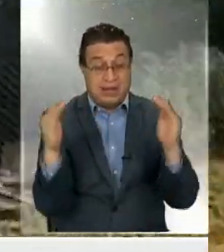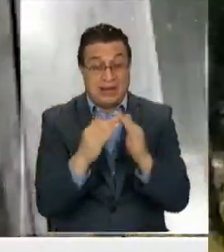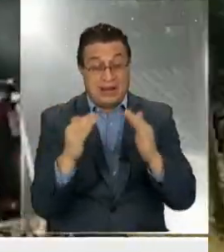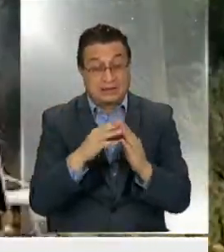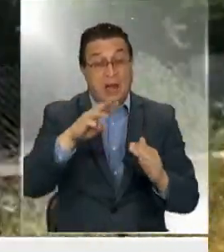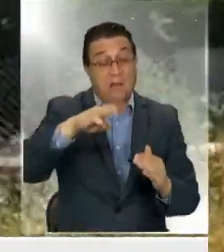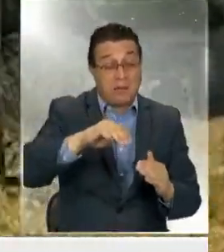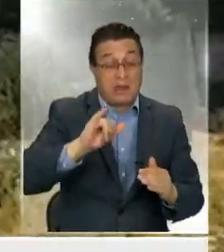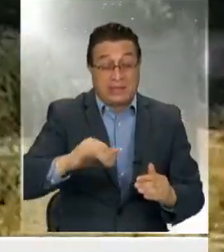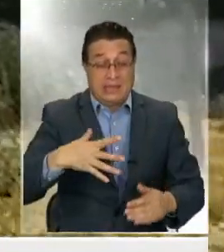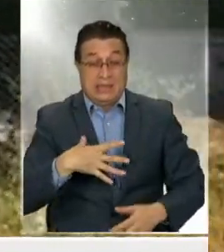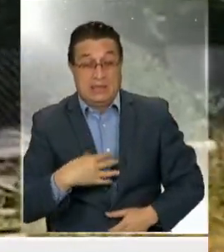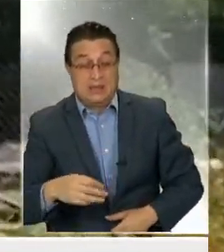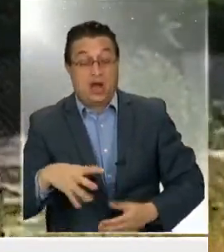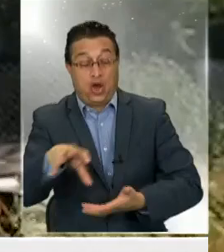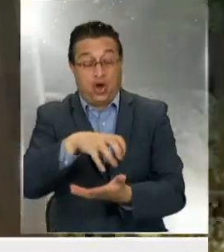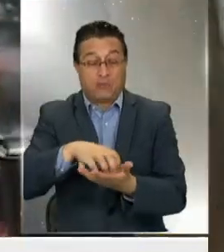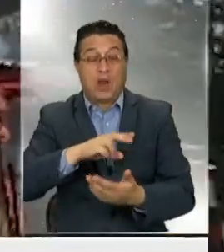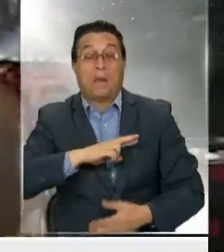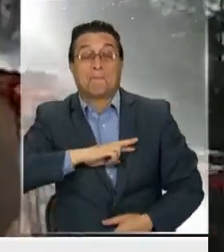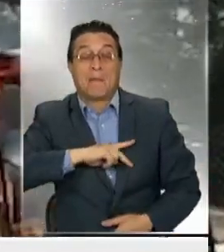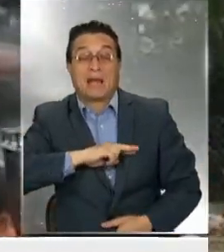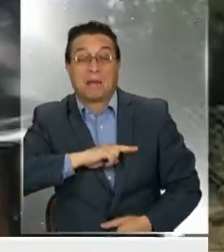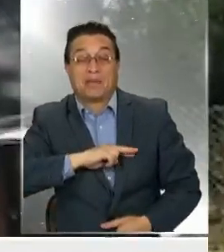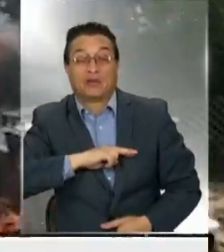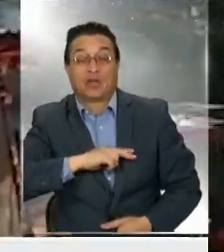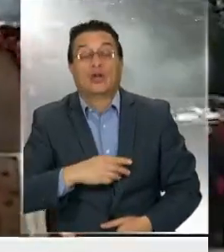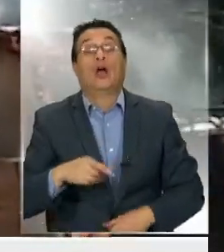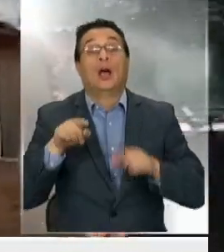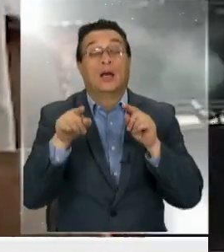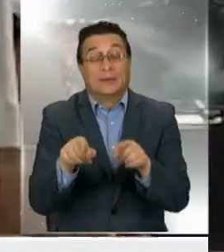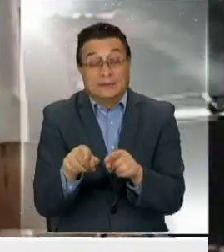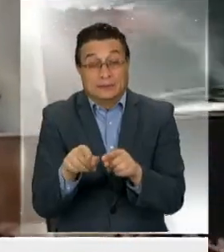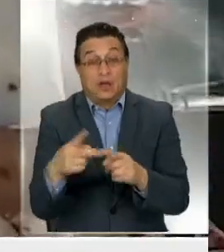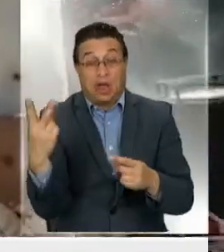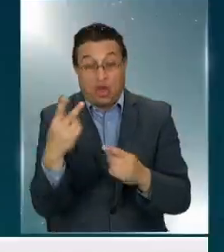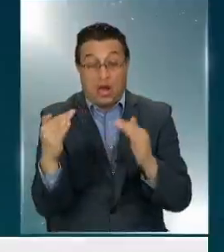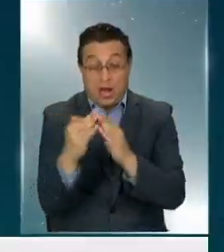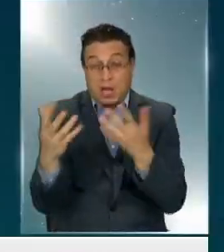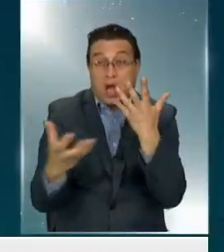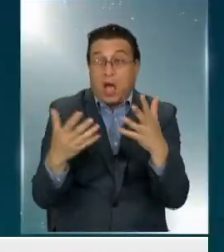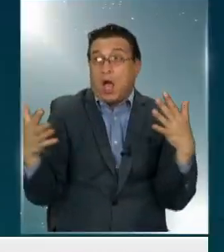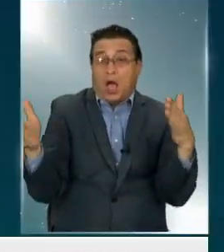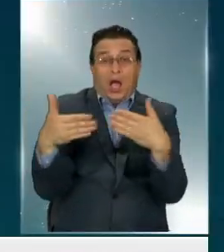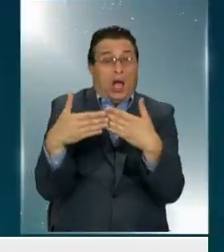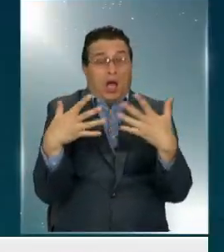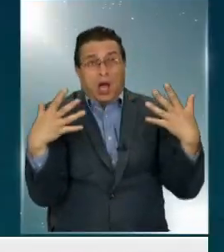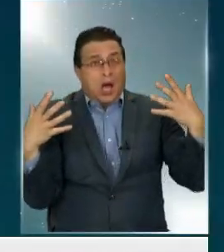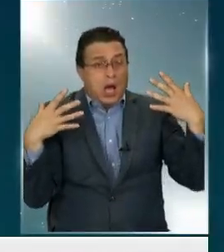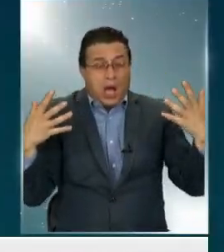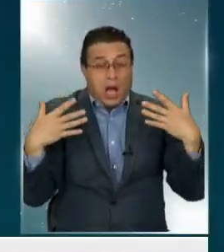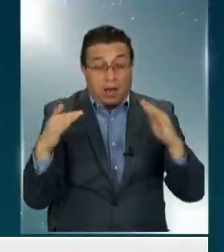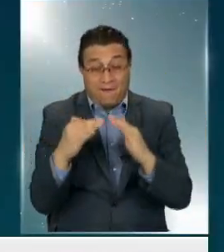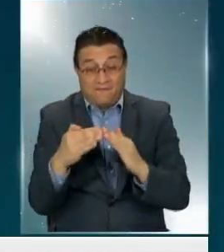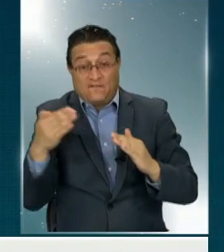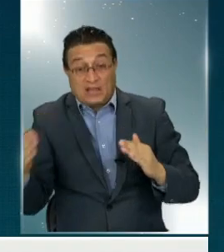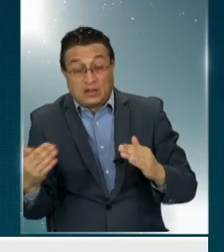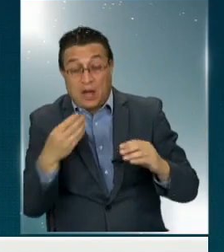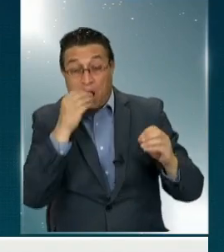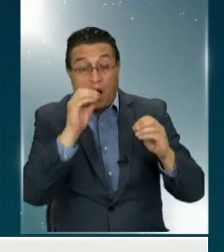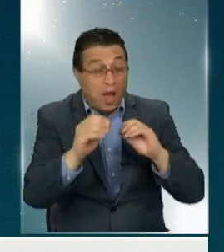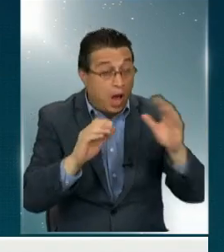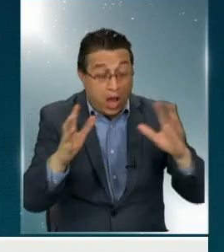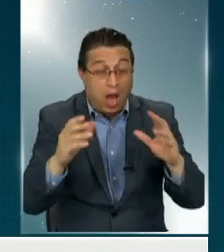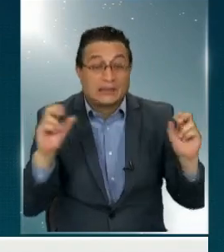madre y su hija en la comuna de María Pinto. Ambas quedaron atrapadas por las llamas y el rápido actuar de un vecino logró salvar